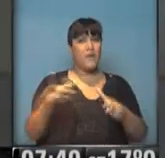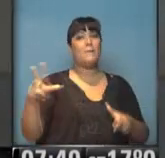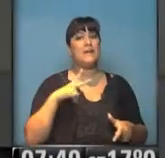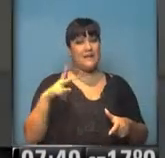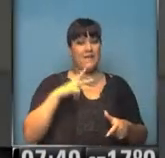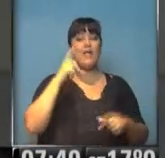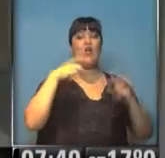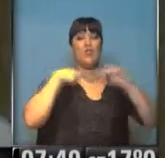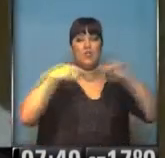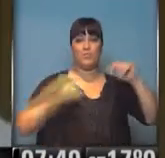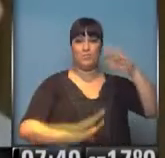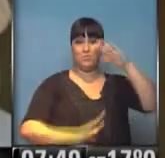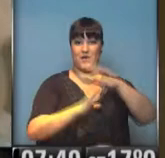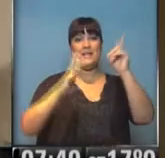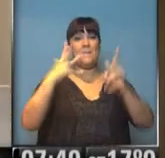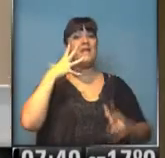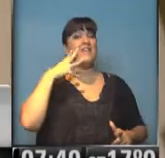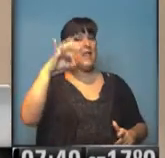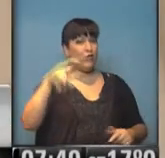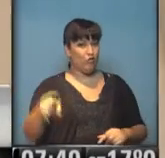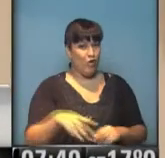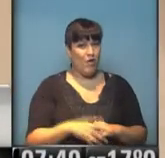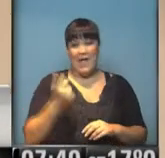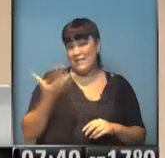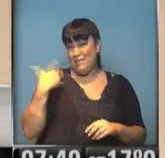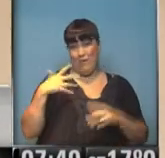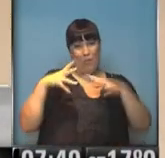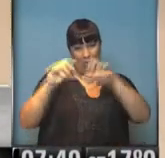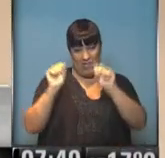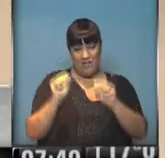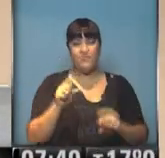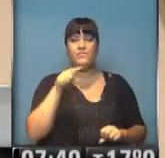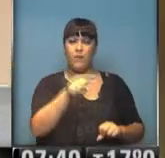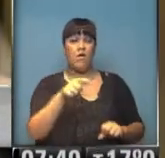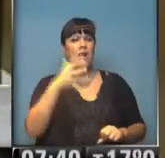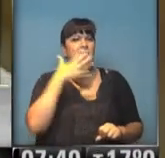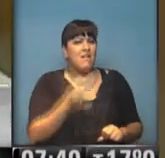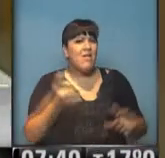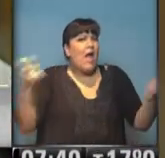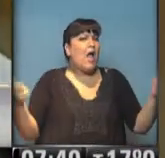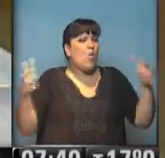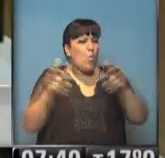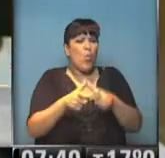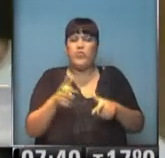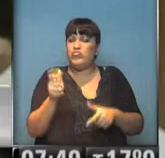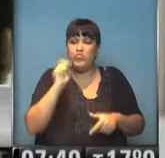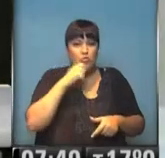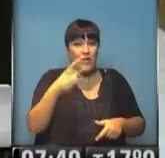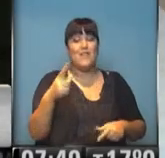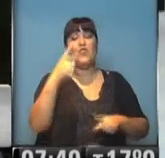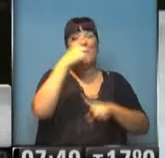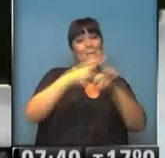con su nieto que fue recuperado hace poco bueno fue muy emotivo este encuentro por media hora primero